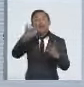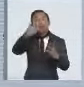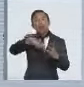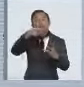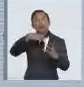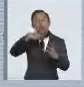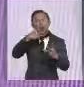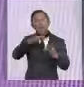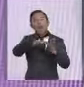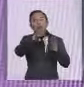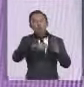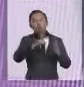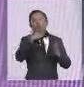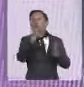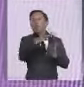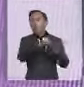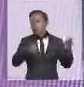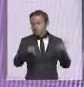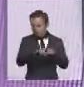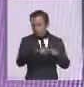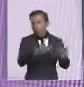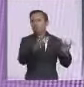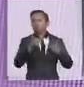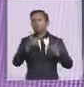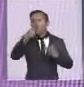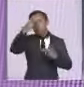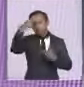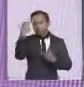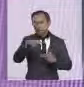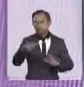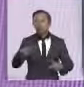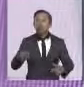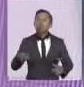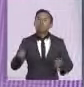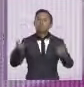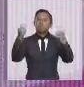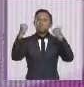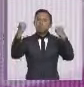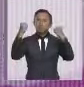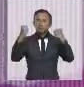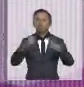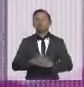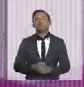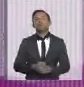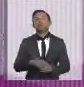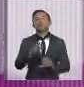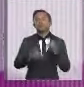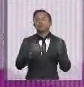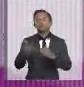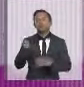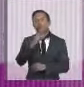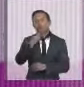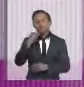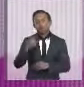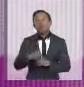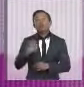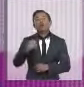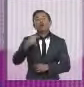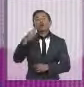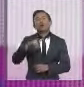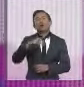¡Viva México! Gracias, candidato. Candidato José Antonio Meade, su turno. Soy José Antonio Meade. Soy un mexicano